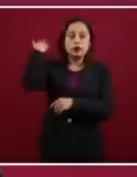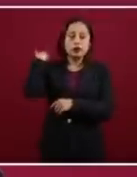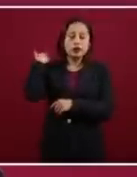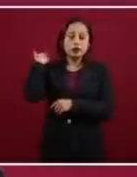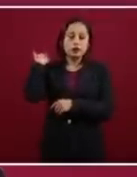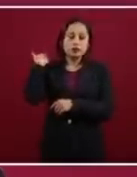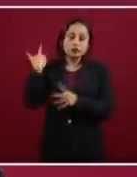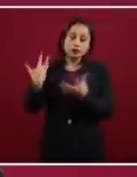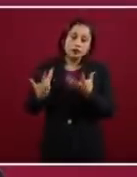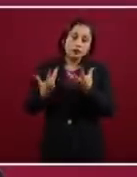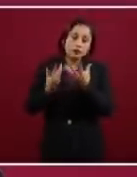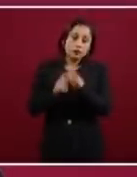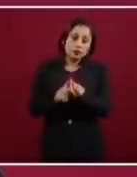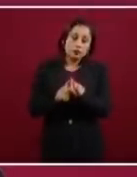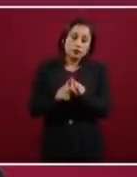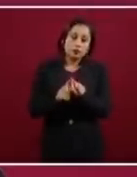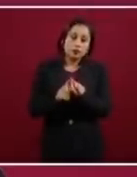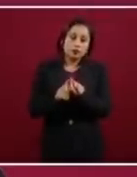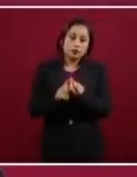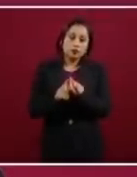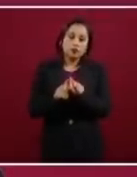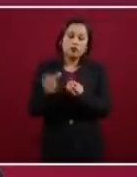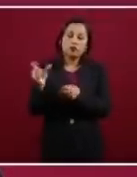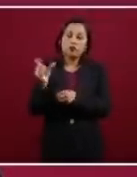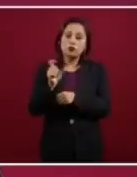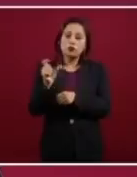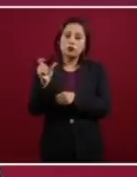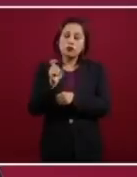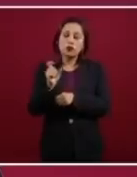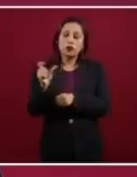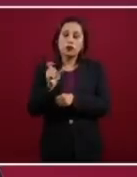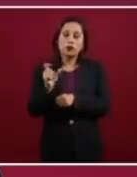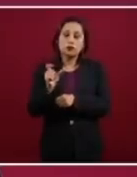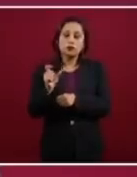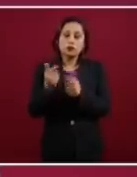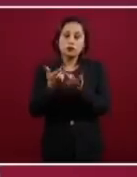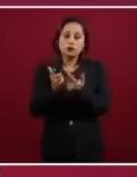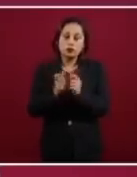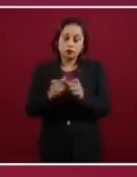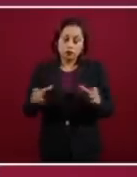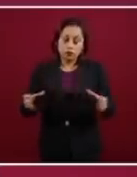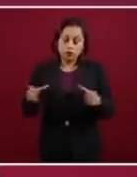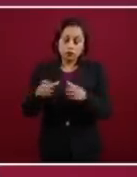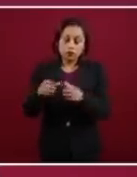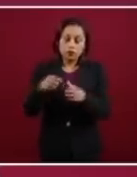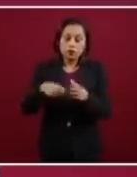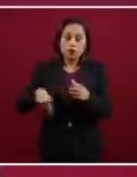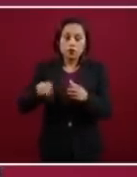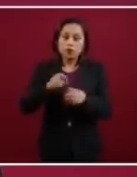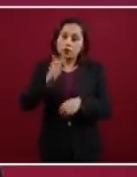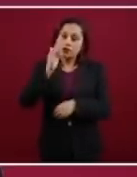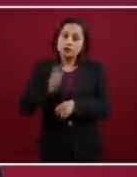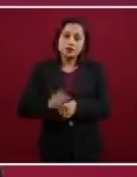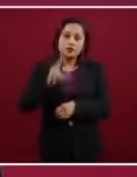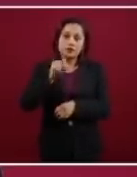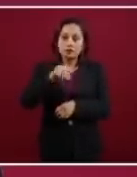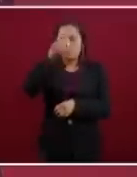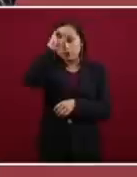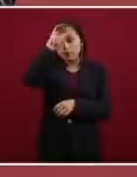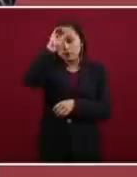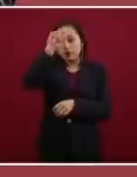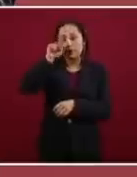con los movimientos que se oponían a las mineras en pueblo